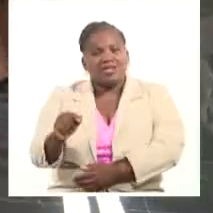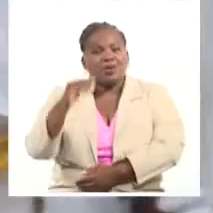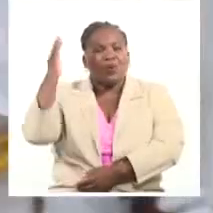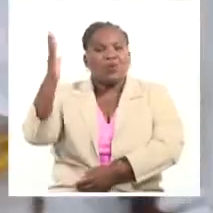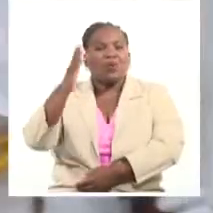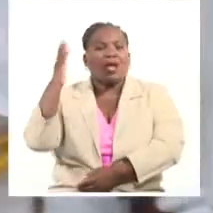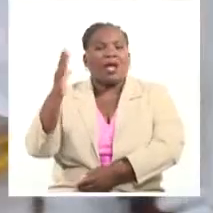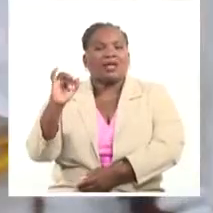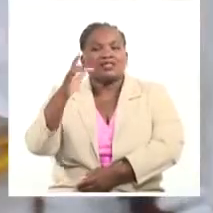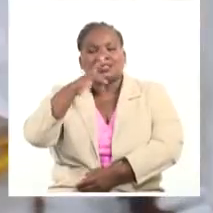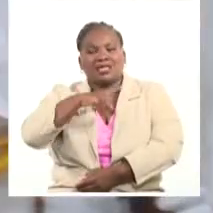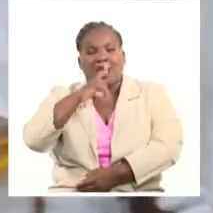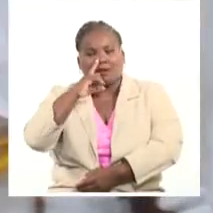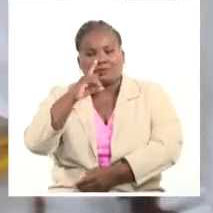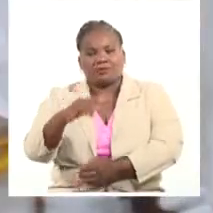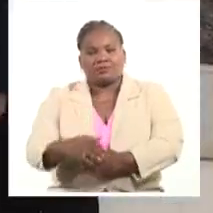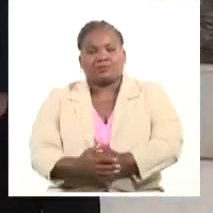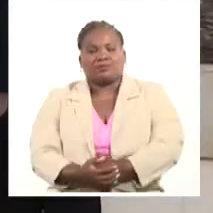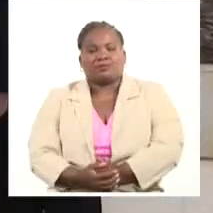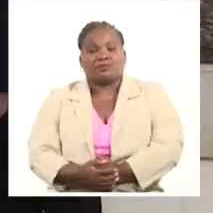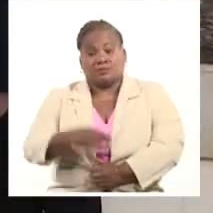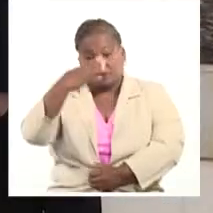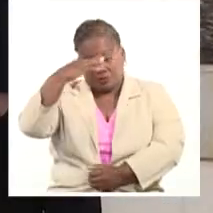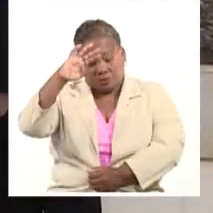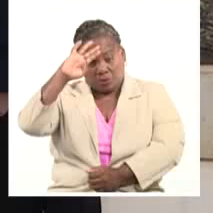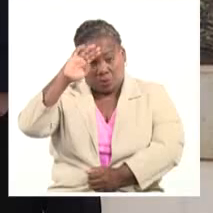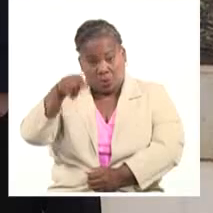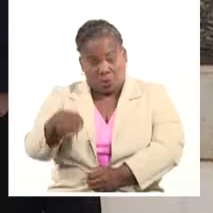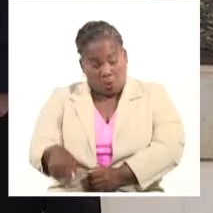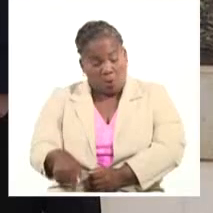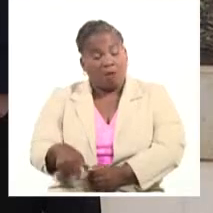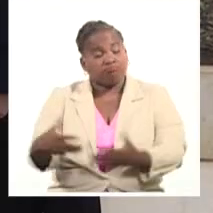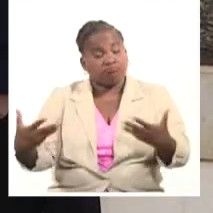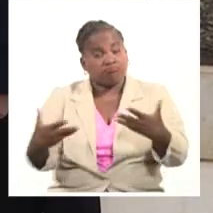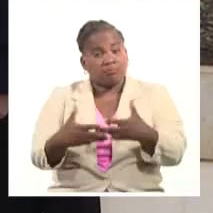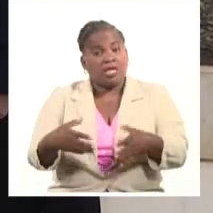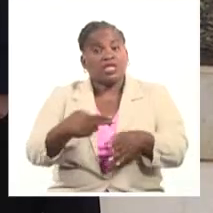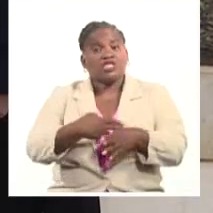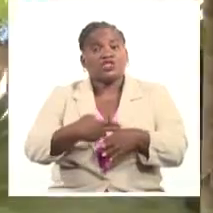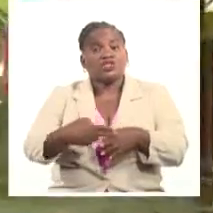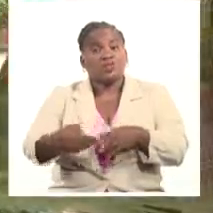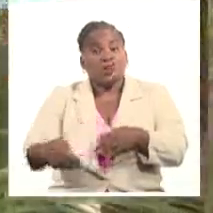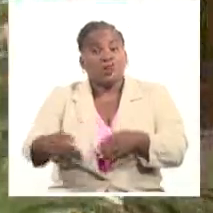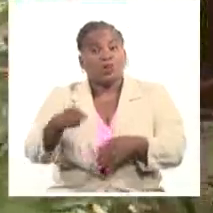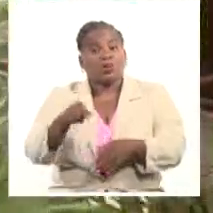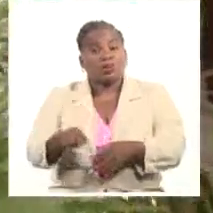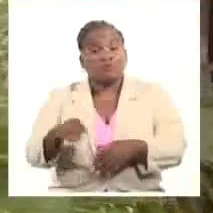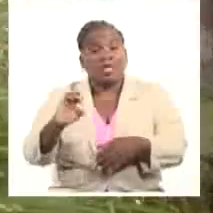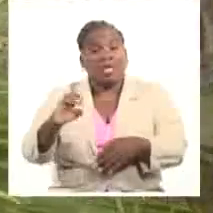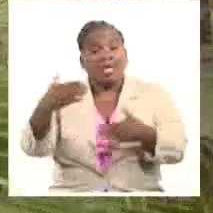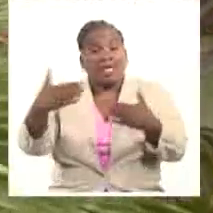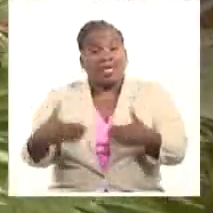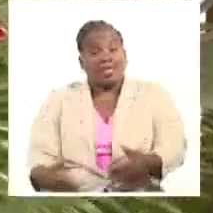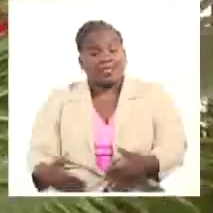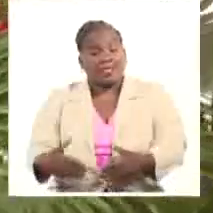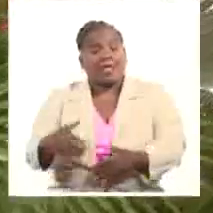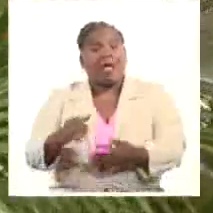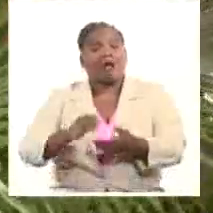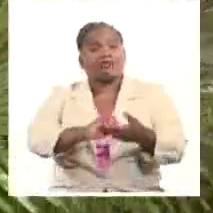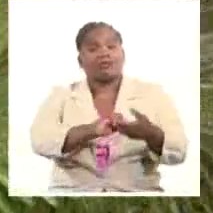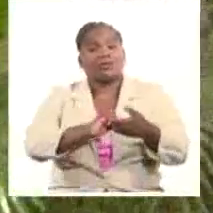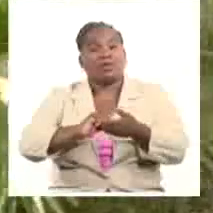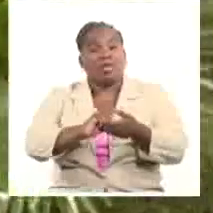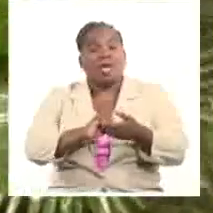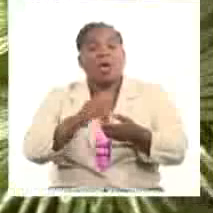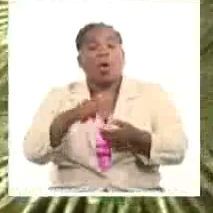Ian. Cuba mantiene una histórica relación y comparte valores como la ética y la solidaridad con la Orden